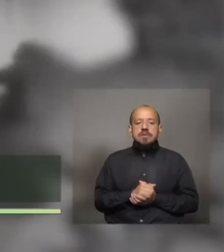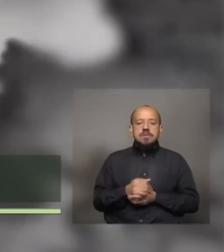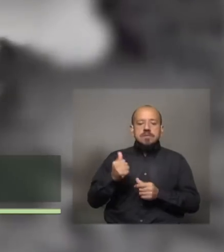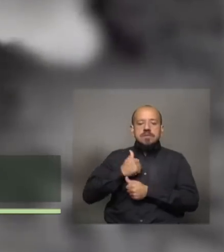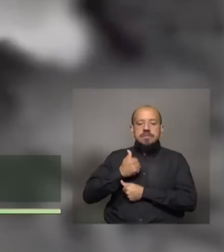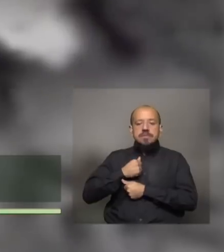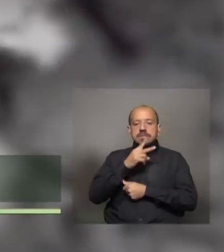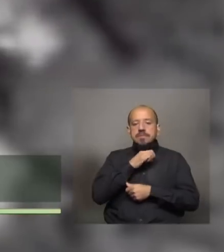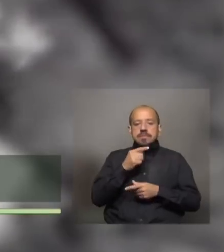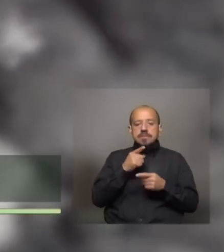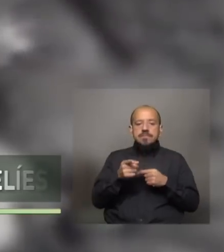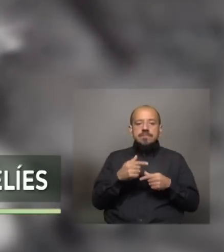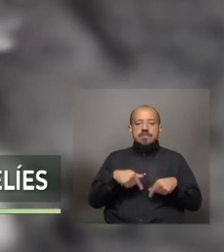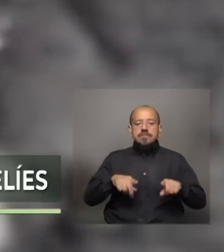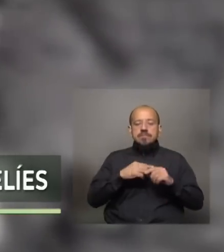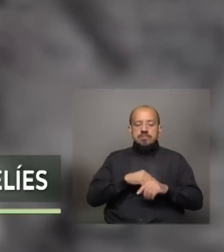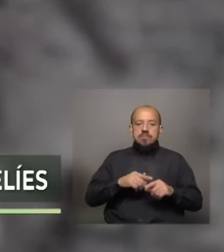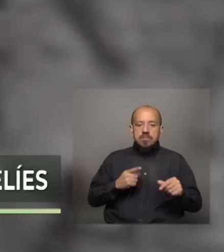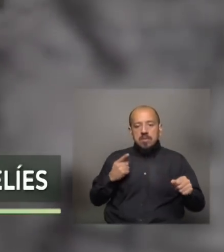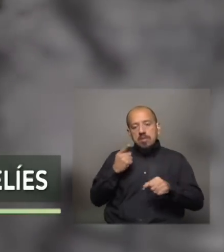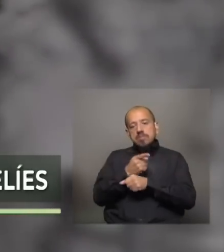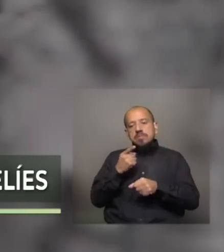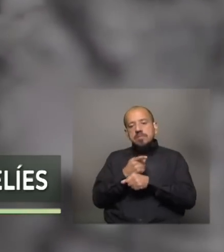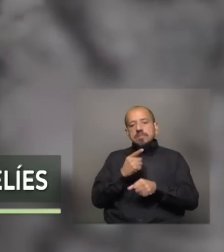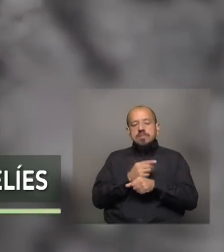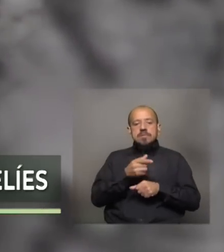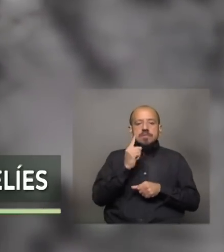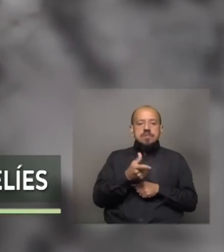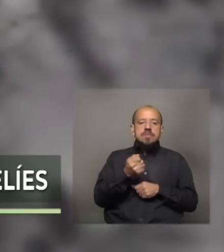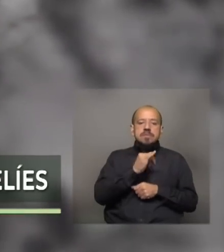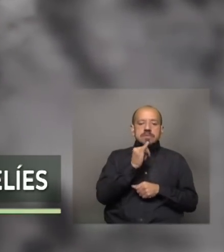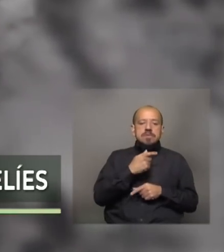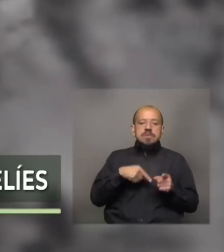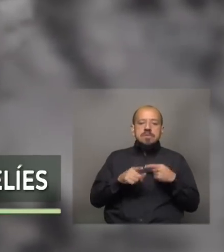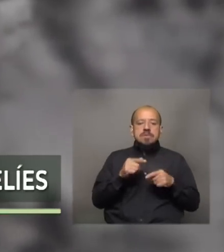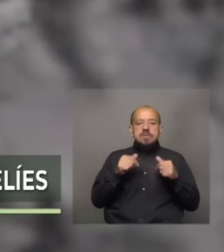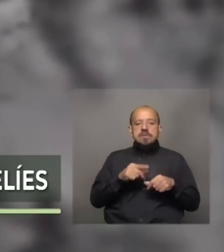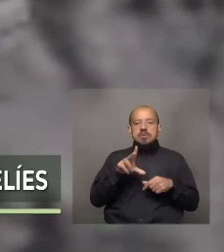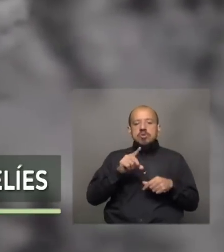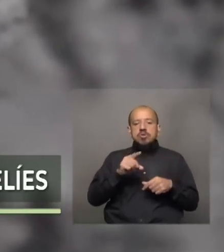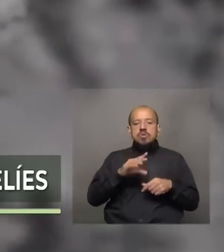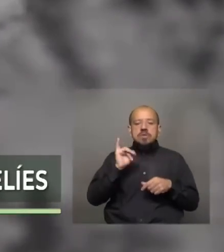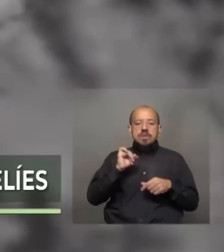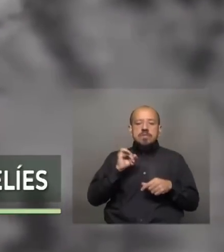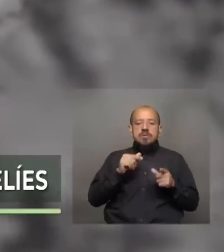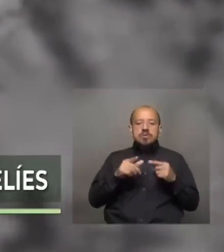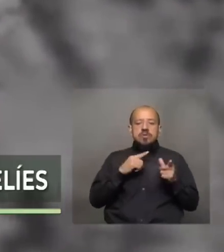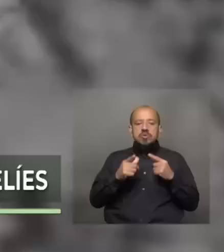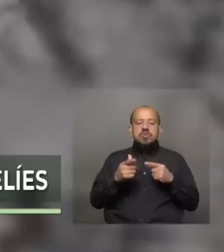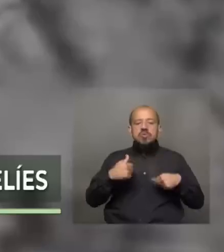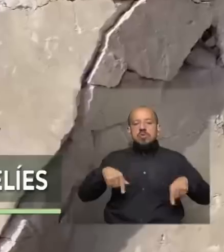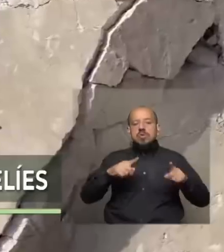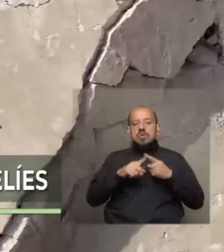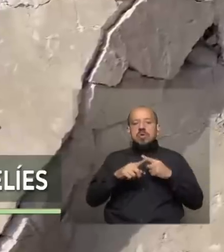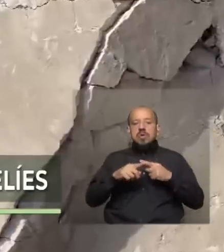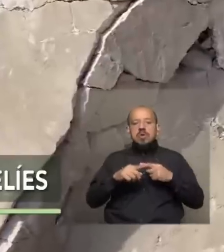ejército israelí aseguró que en respuesta al lanzamiento de nuevos cohetes desde gaza sus aviones de combate atacaron este 12 de mayo cuatro puestos militares de la yihad